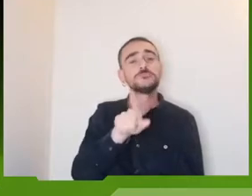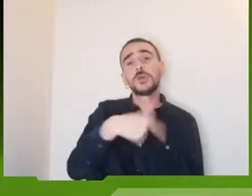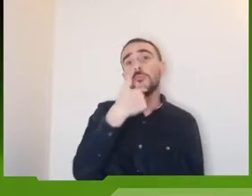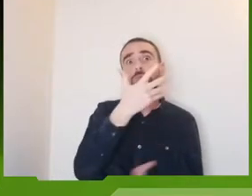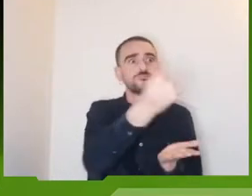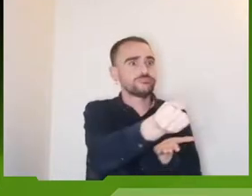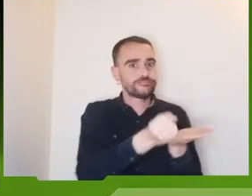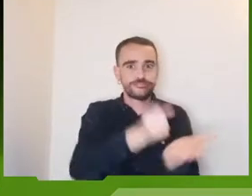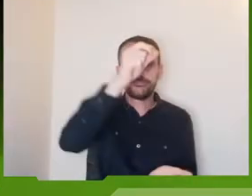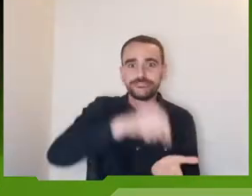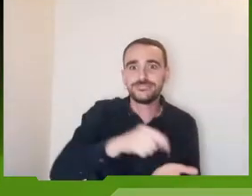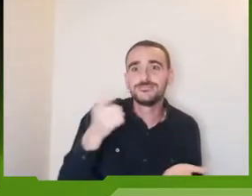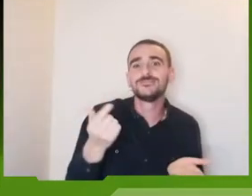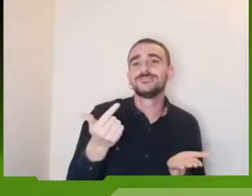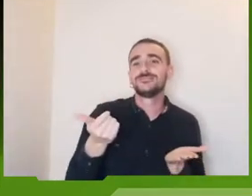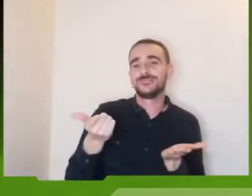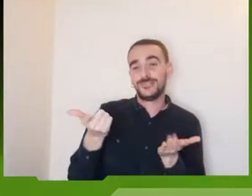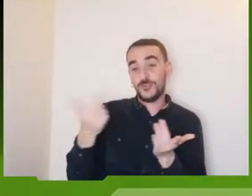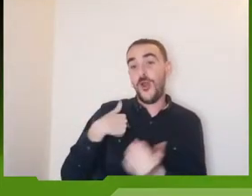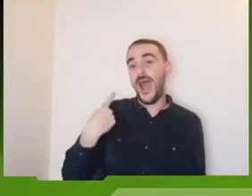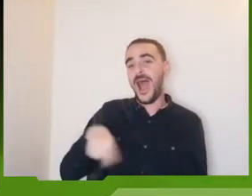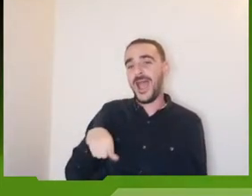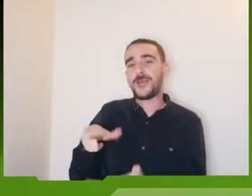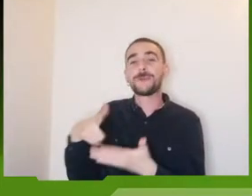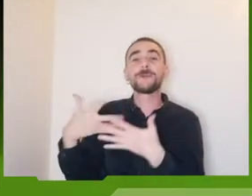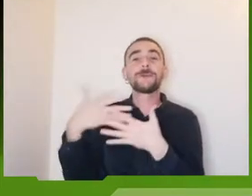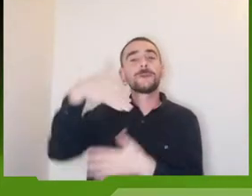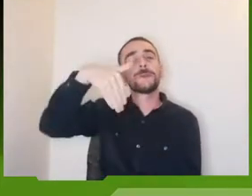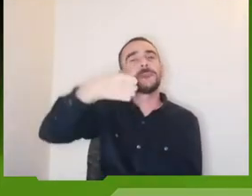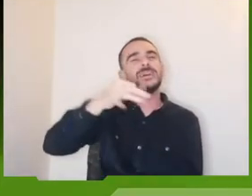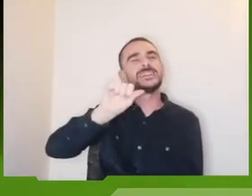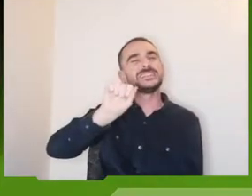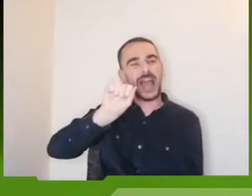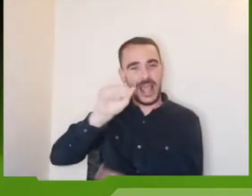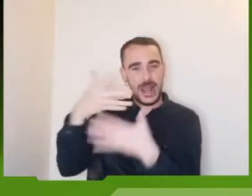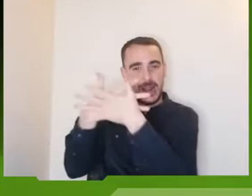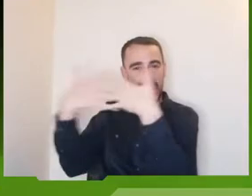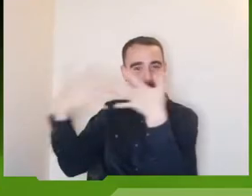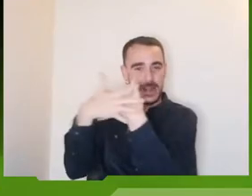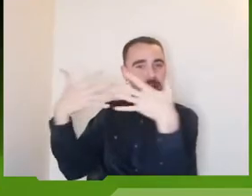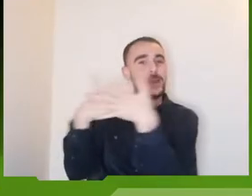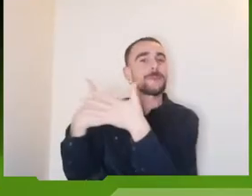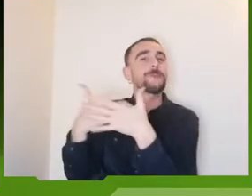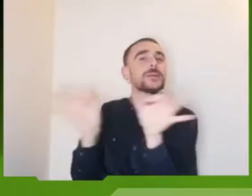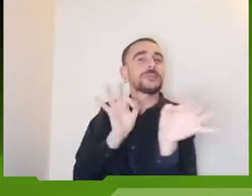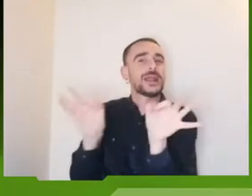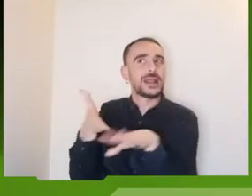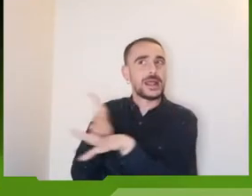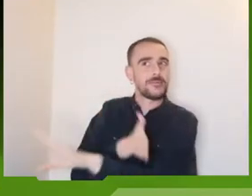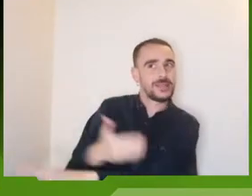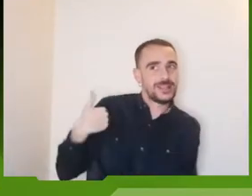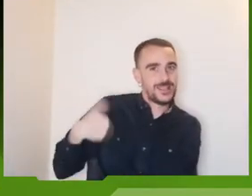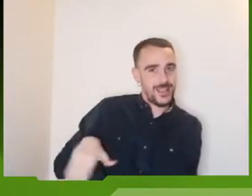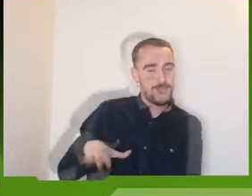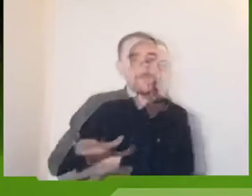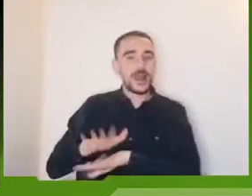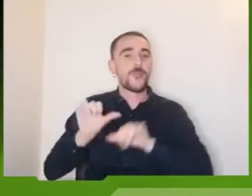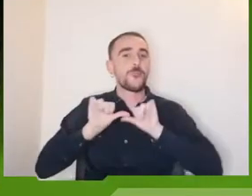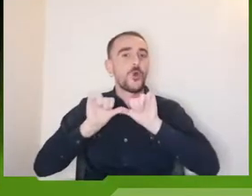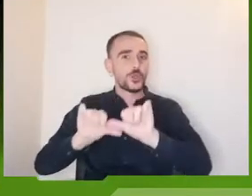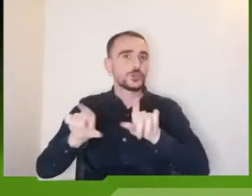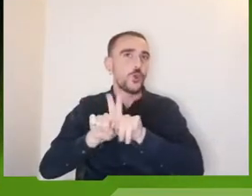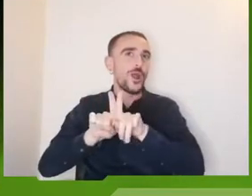una masa preparada para que sea más realista el proceso. Tengo que decir que a